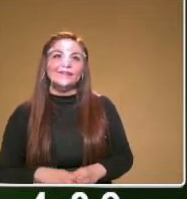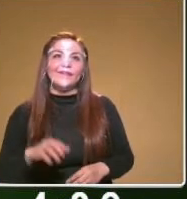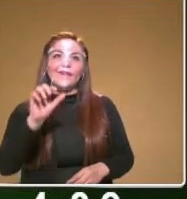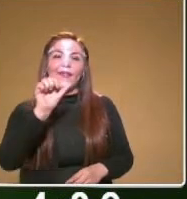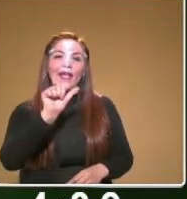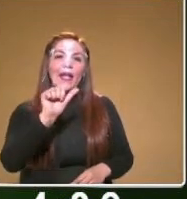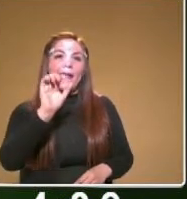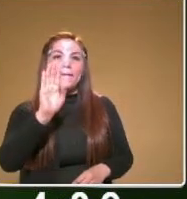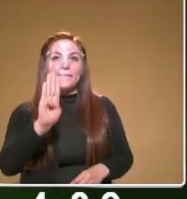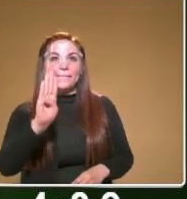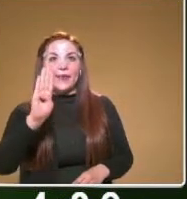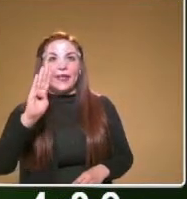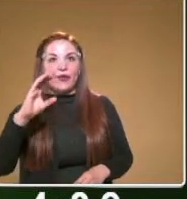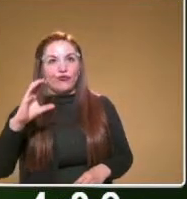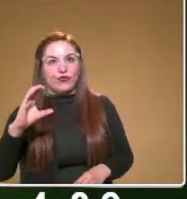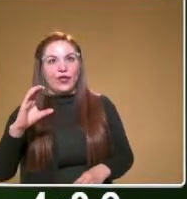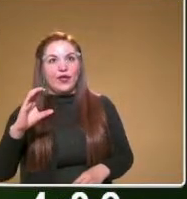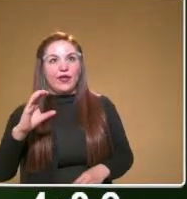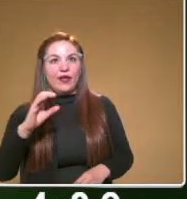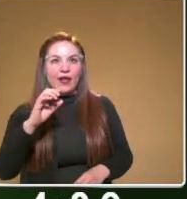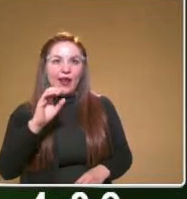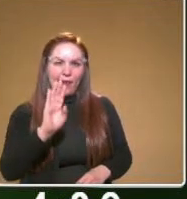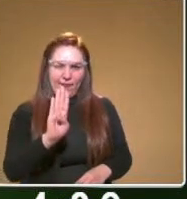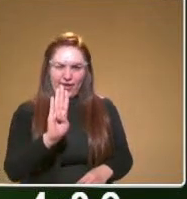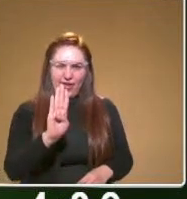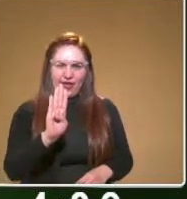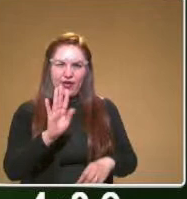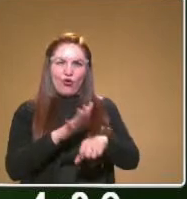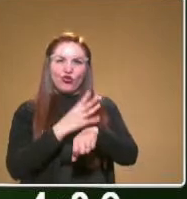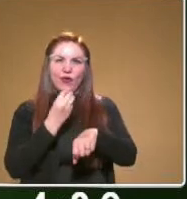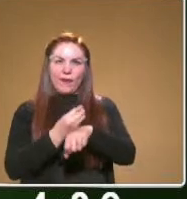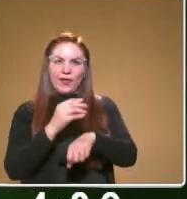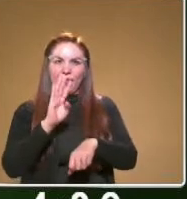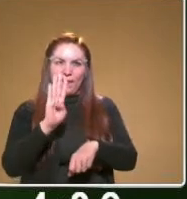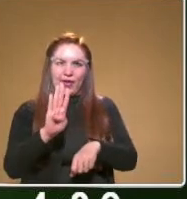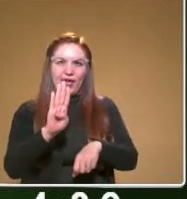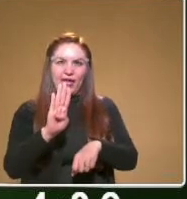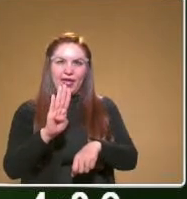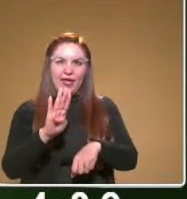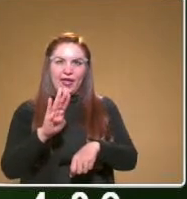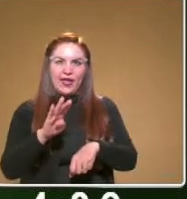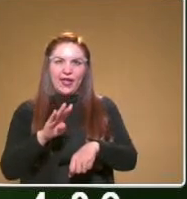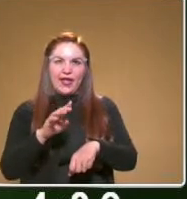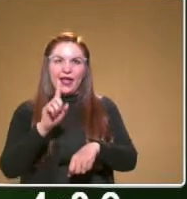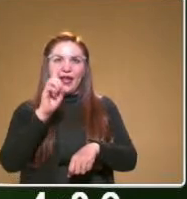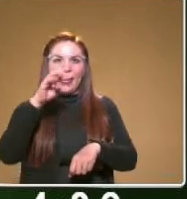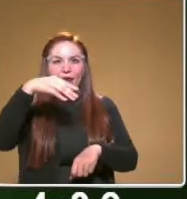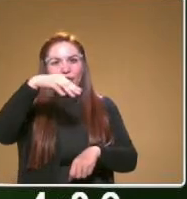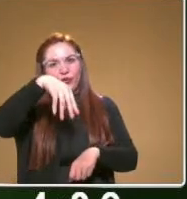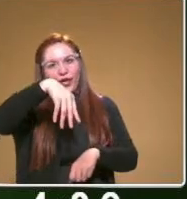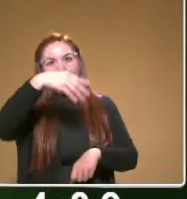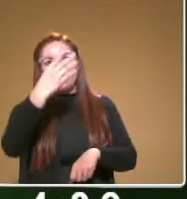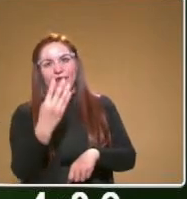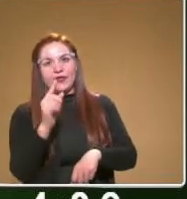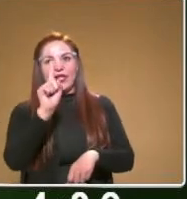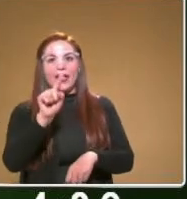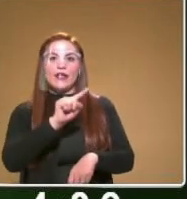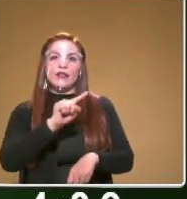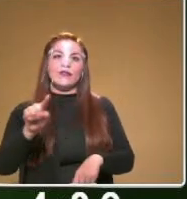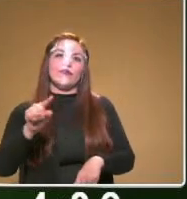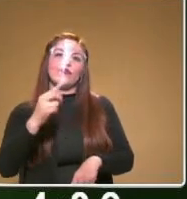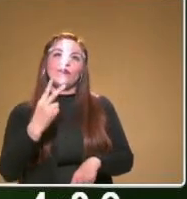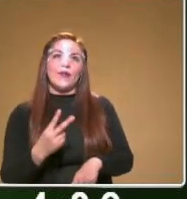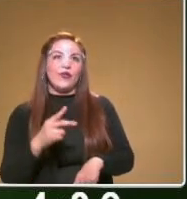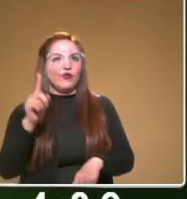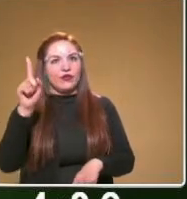otra vez la B? No, o sea, ¿aquí? Ahí es la mitad. Y esta ya me la aprendí que es la mitad cuando quedan de cabeza. Entonces maestra. Esta queda cancelada,